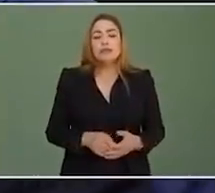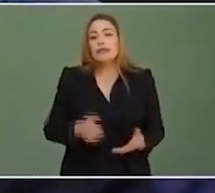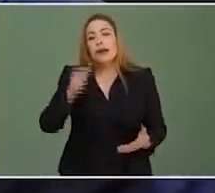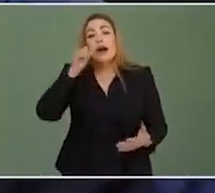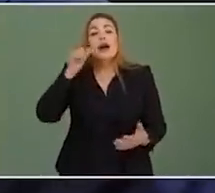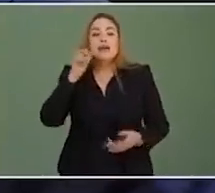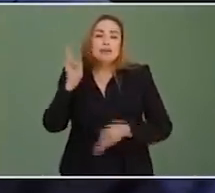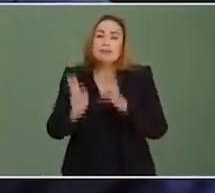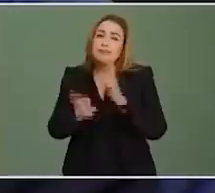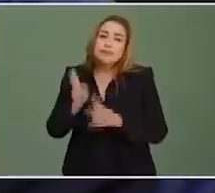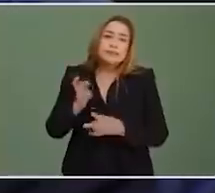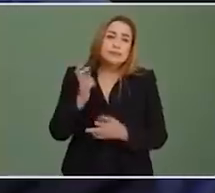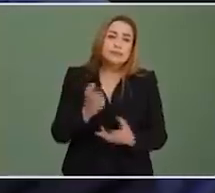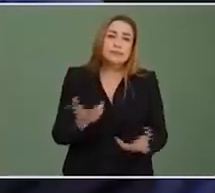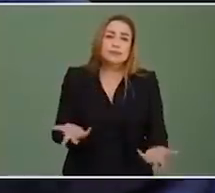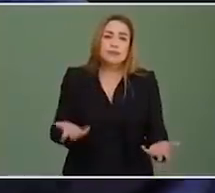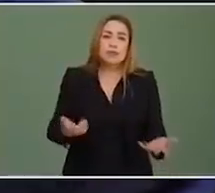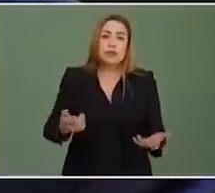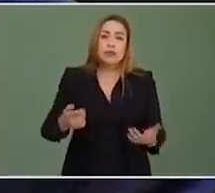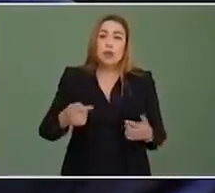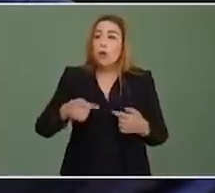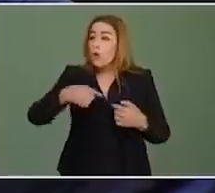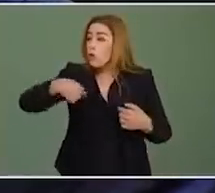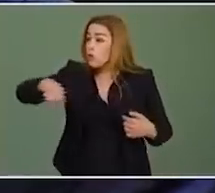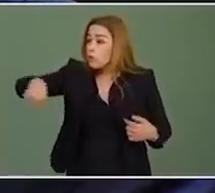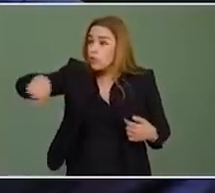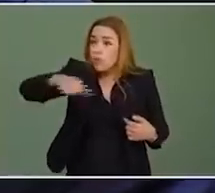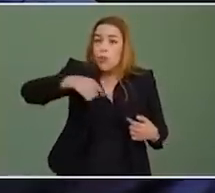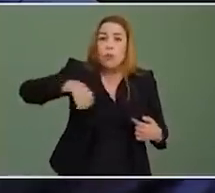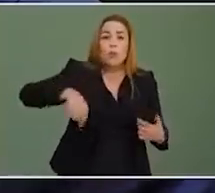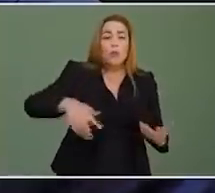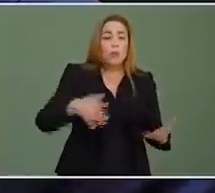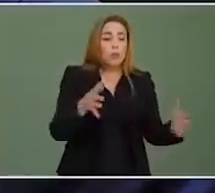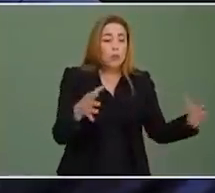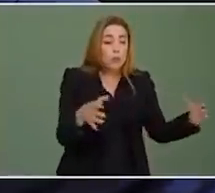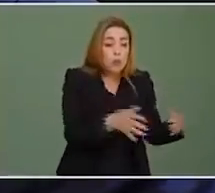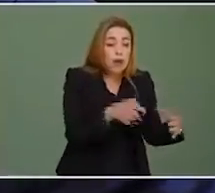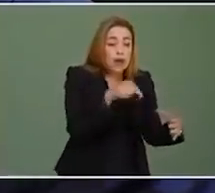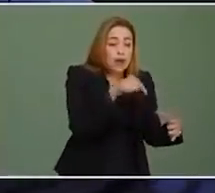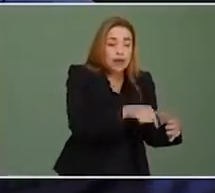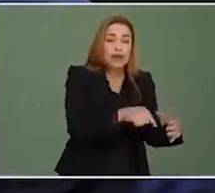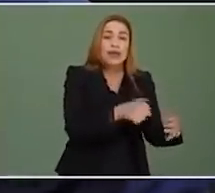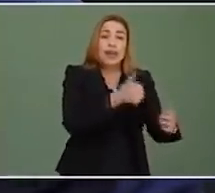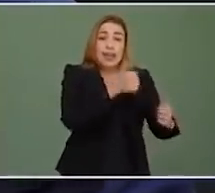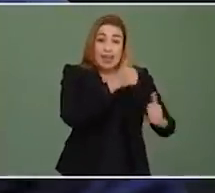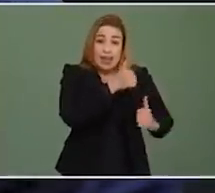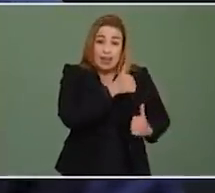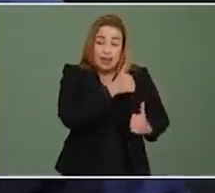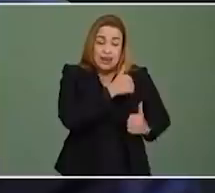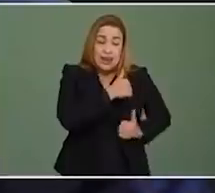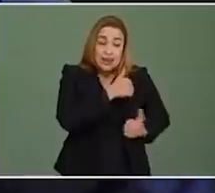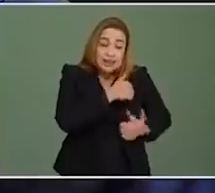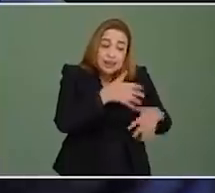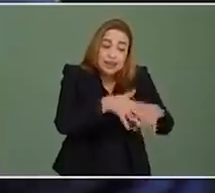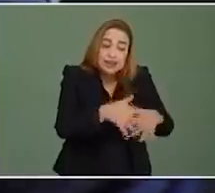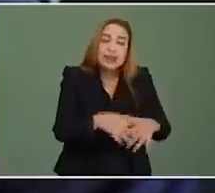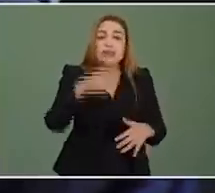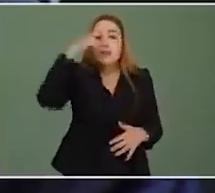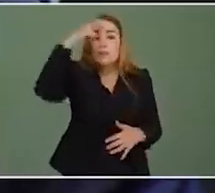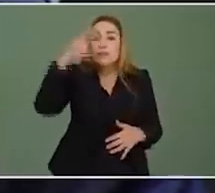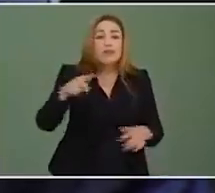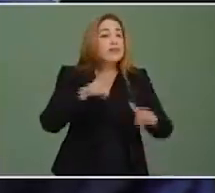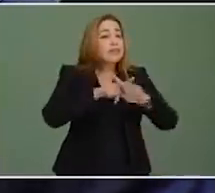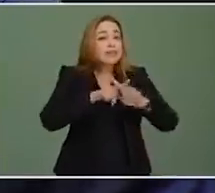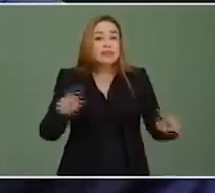nuestro ejército es distinto a los ejércitos de otras partes del mundo